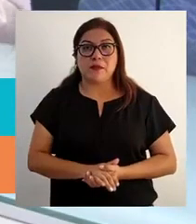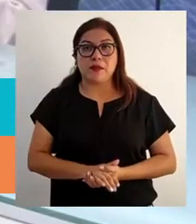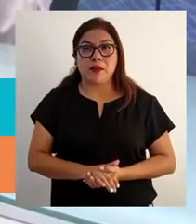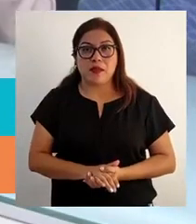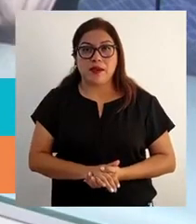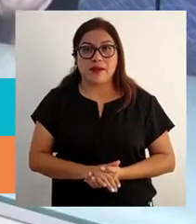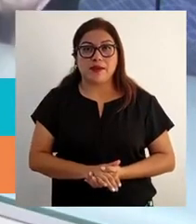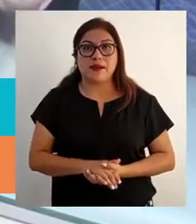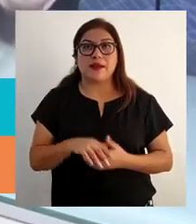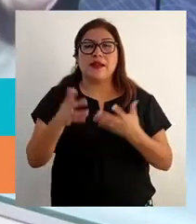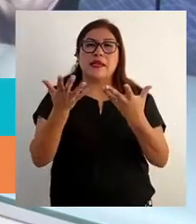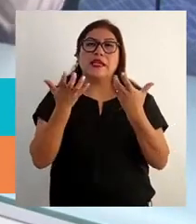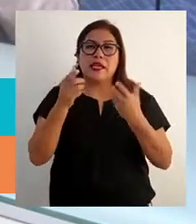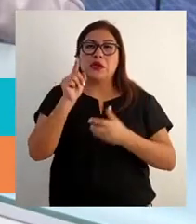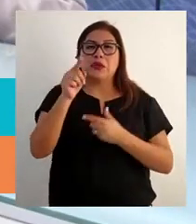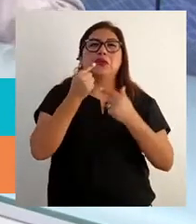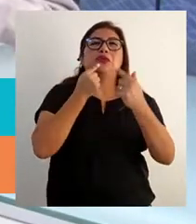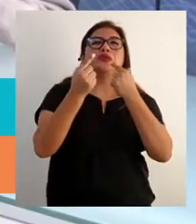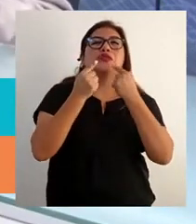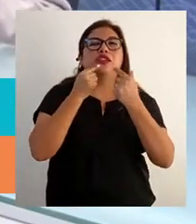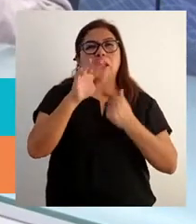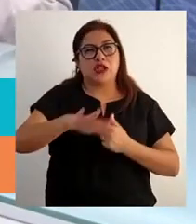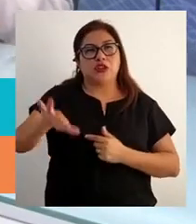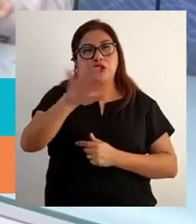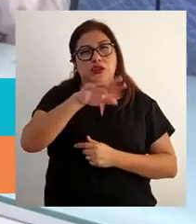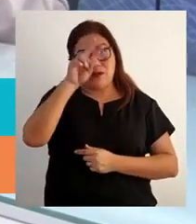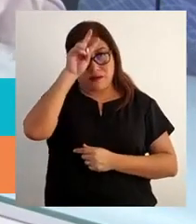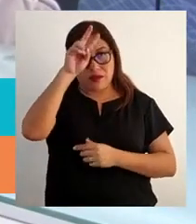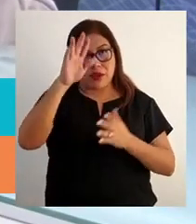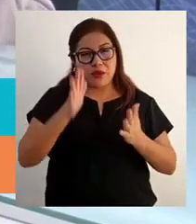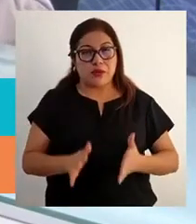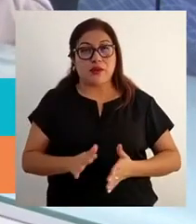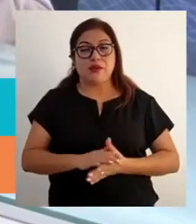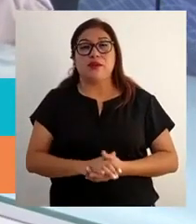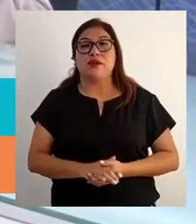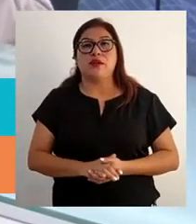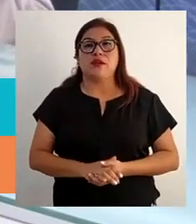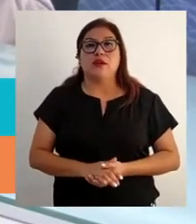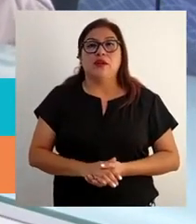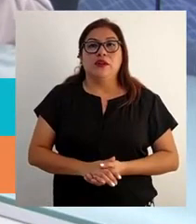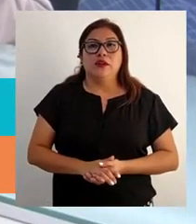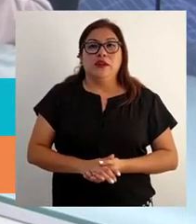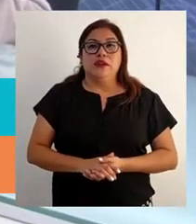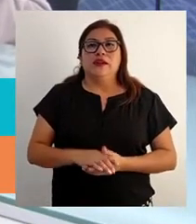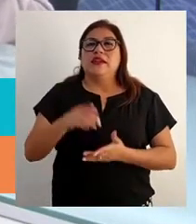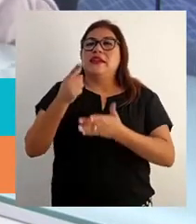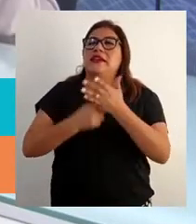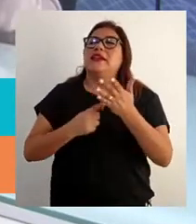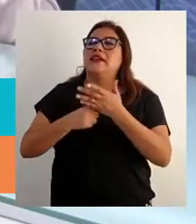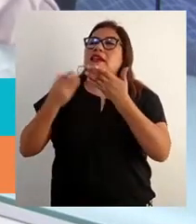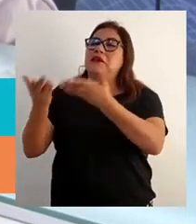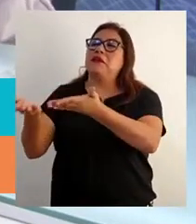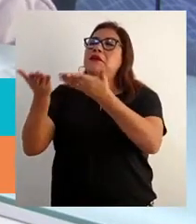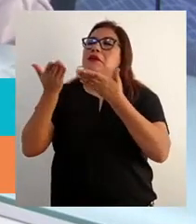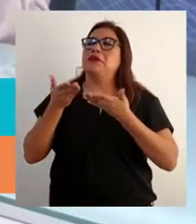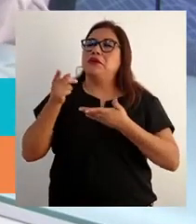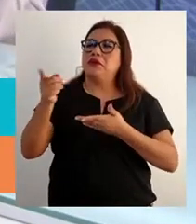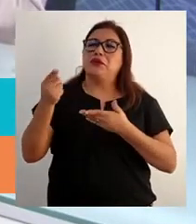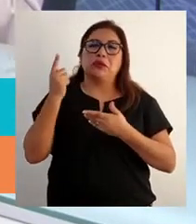nuestro público a nivel nacional qué es lo que trajo de novedad el decreto